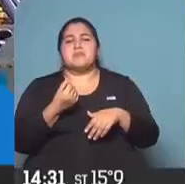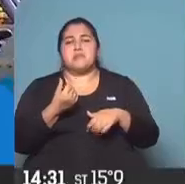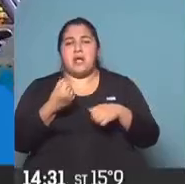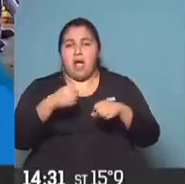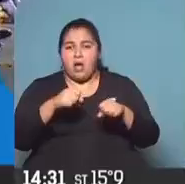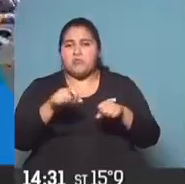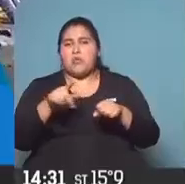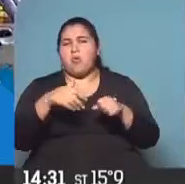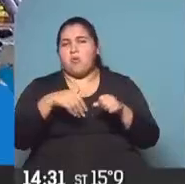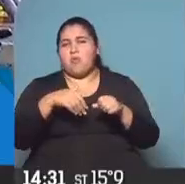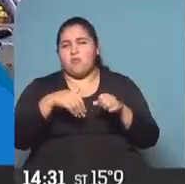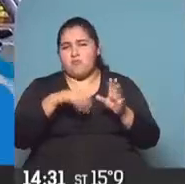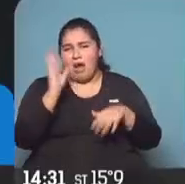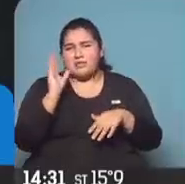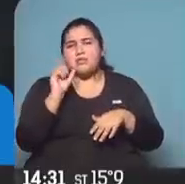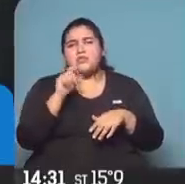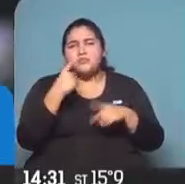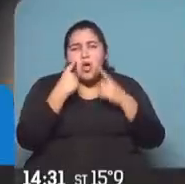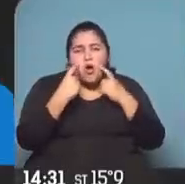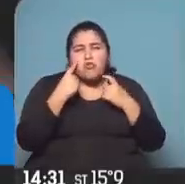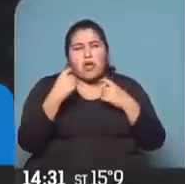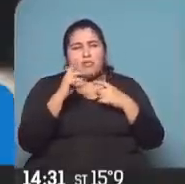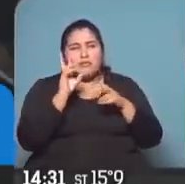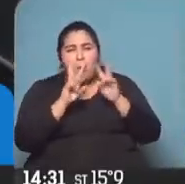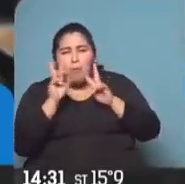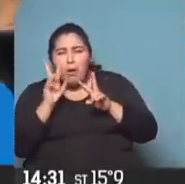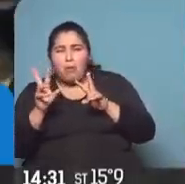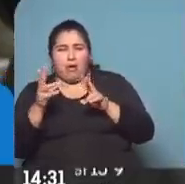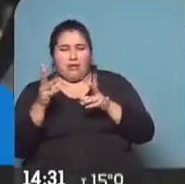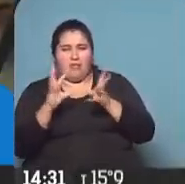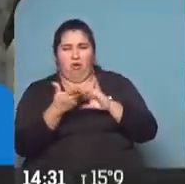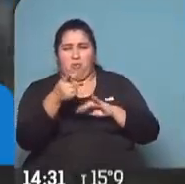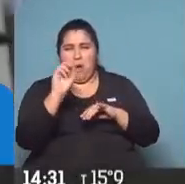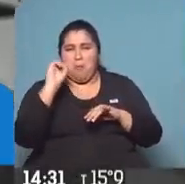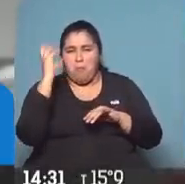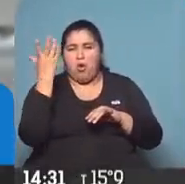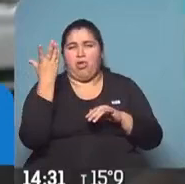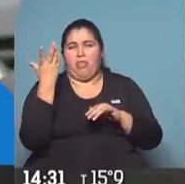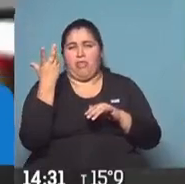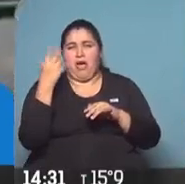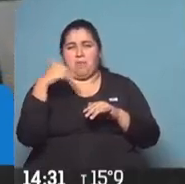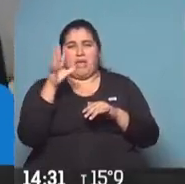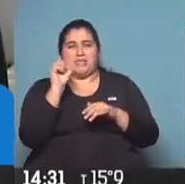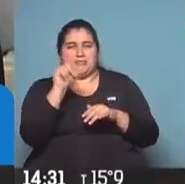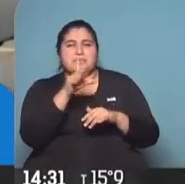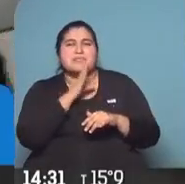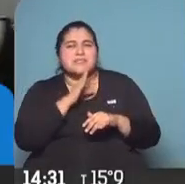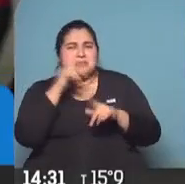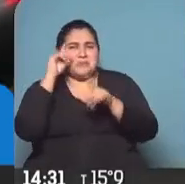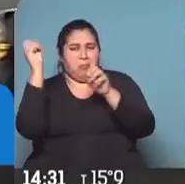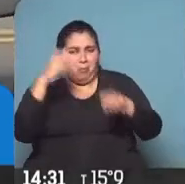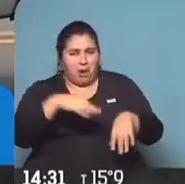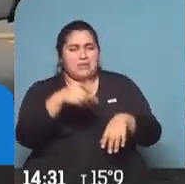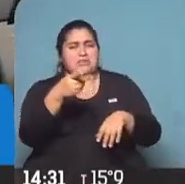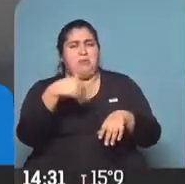vehículo de inteligencia vigilancia y reconocimiento por modernos equipamiento de origen israelí capaz de operar en